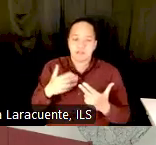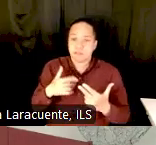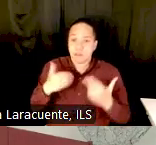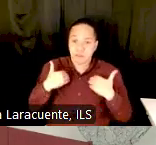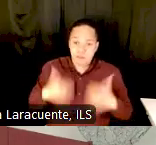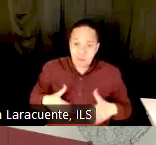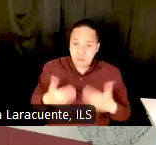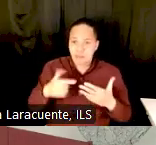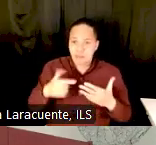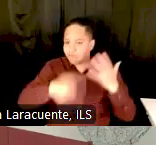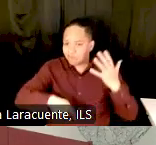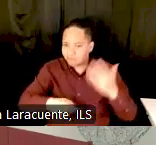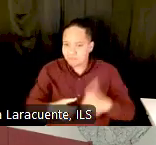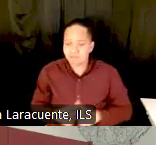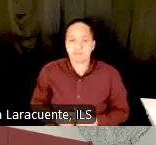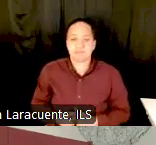físico, etc.